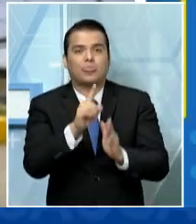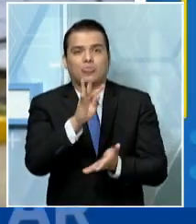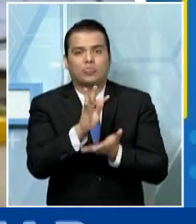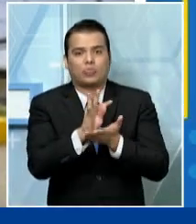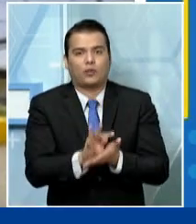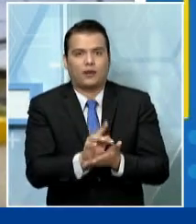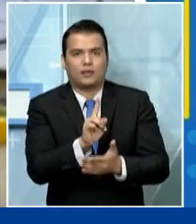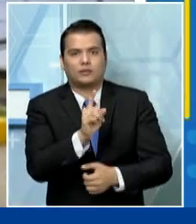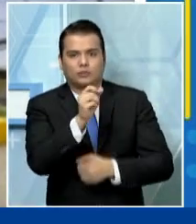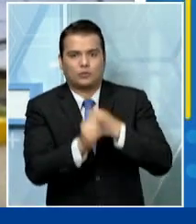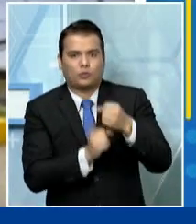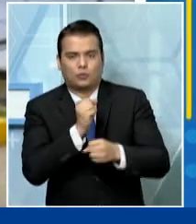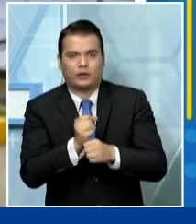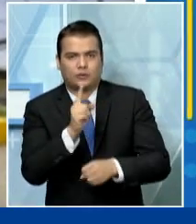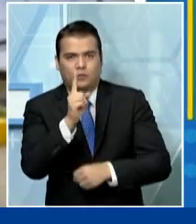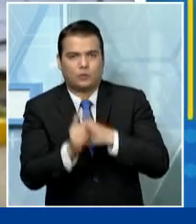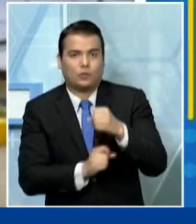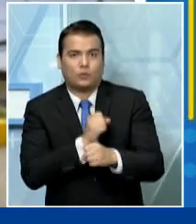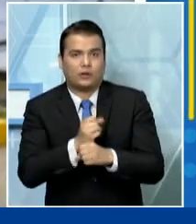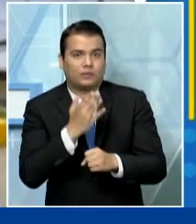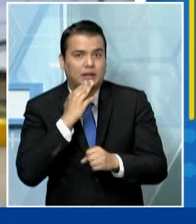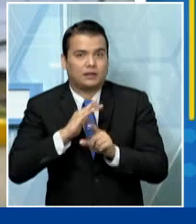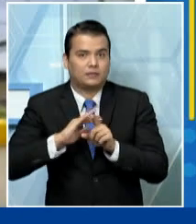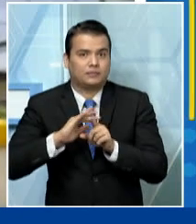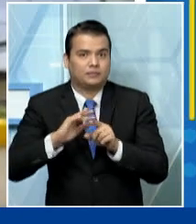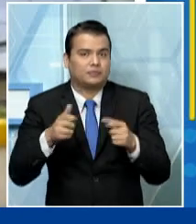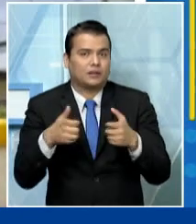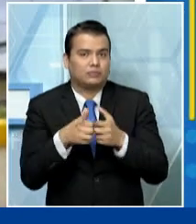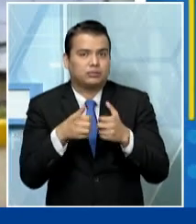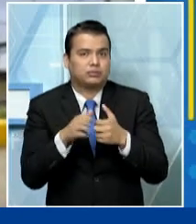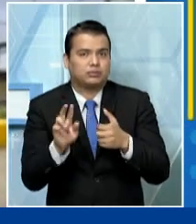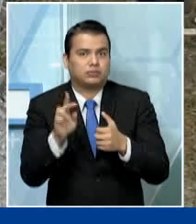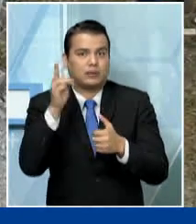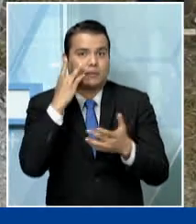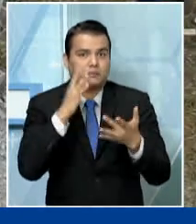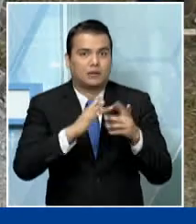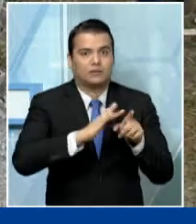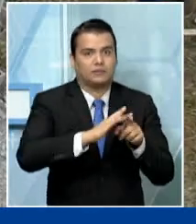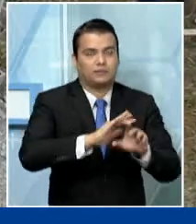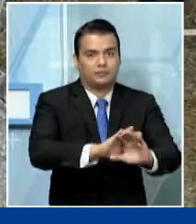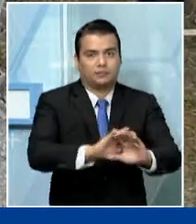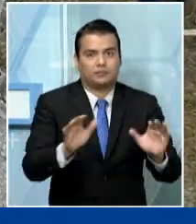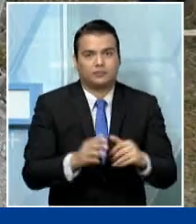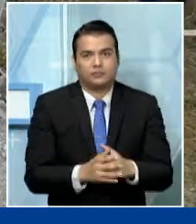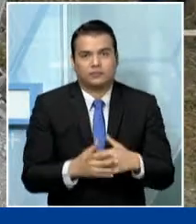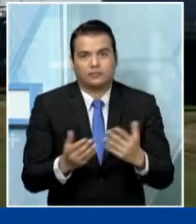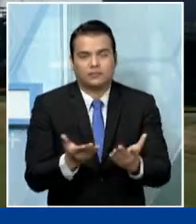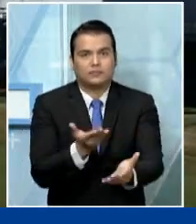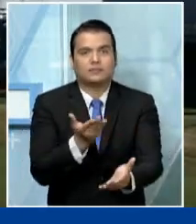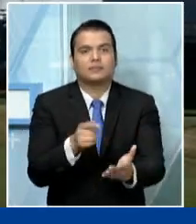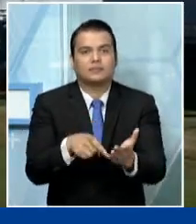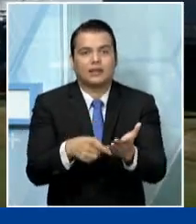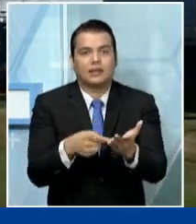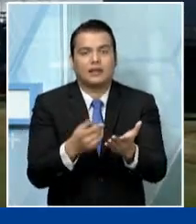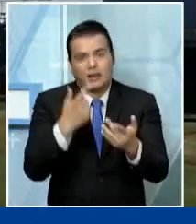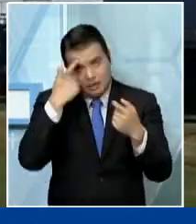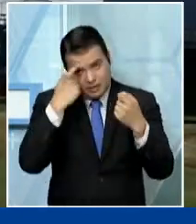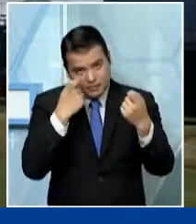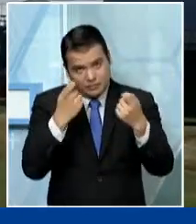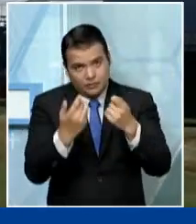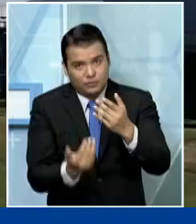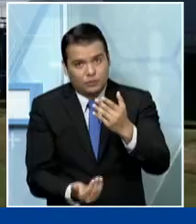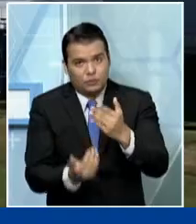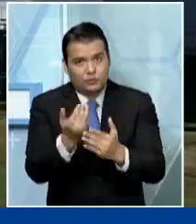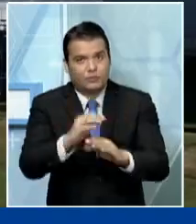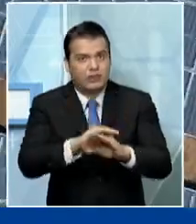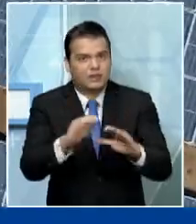energética nacional con energía renovable, y esta planta solar hace parte de esa política. Gracias a esta solución energética, que aprovechará el enorme